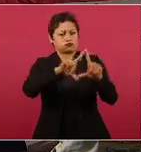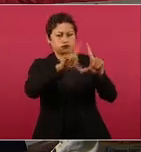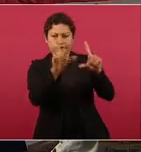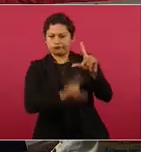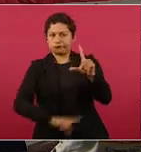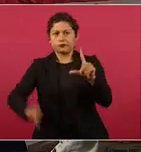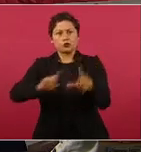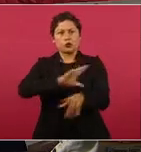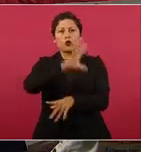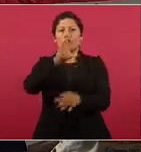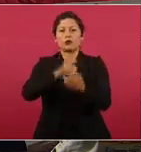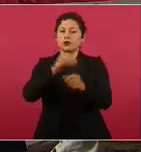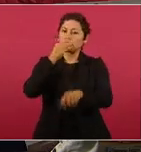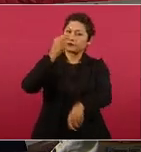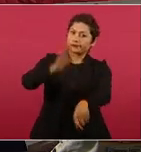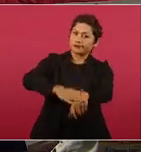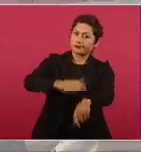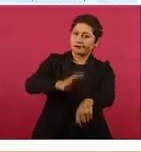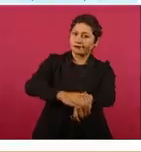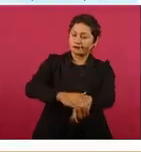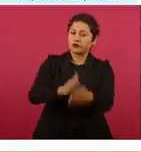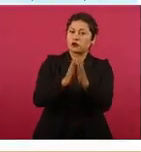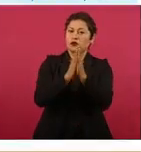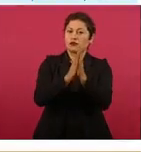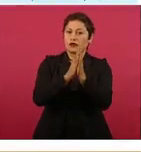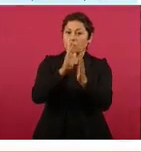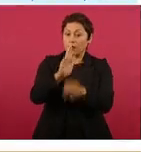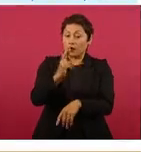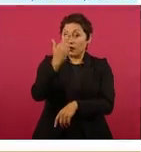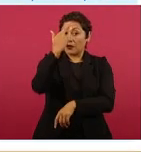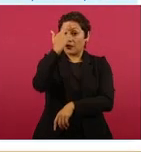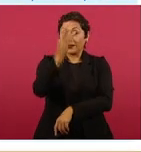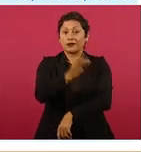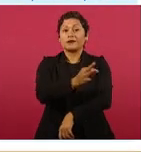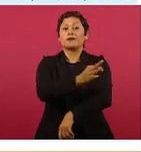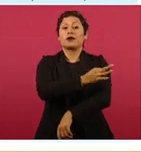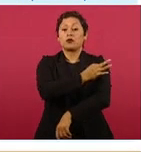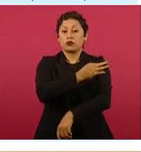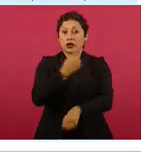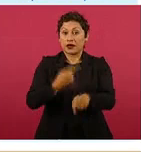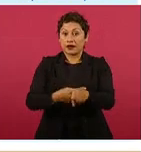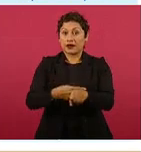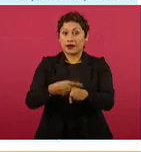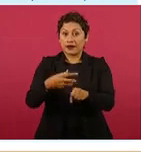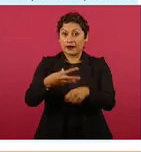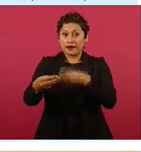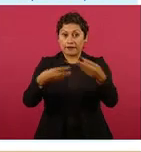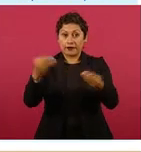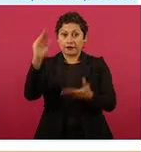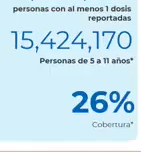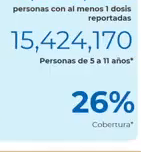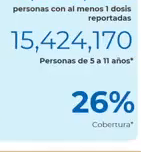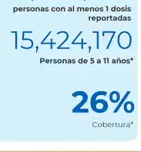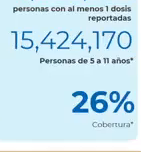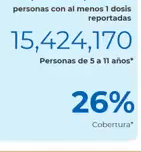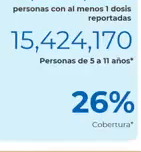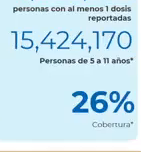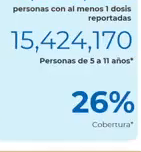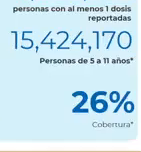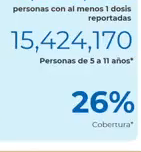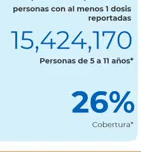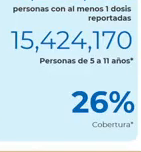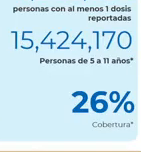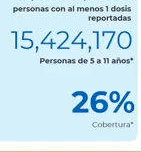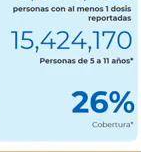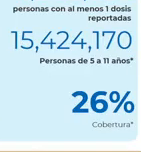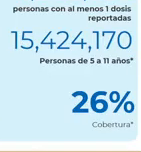hacemos el recordatorio, la vacuna reduce muy sustancialmente el peligro de hospitalización y el peligro de muerte. Si usted no se